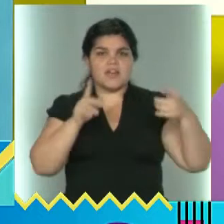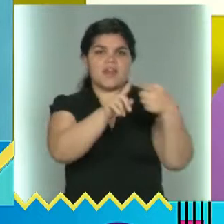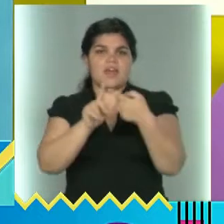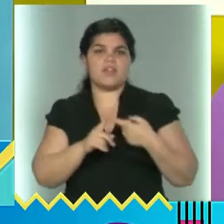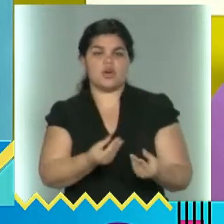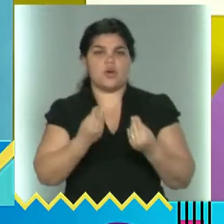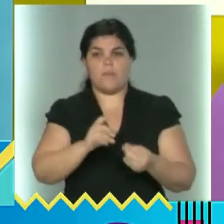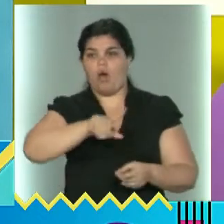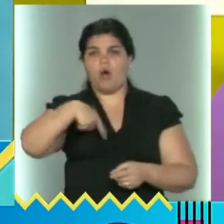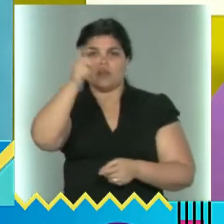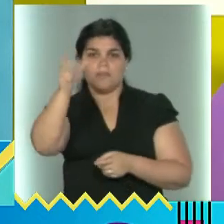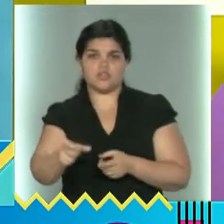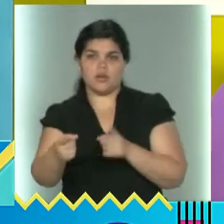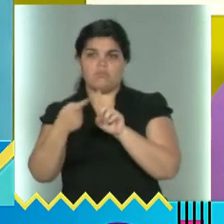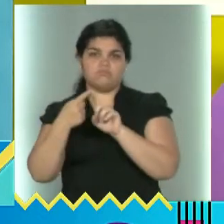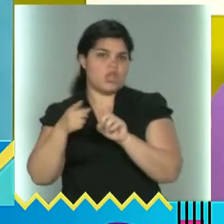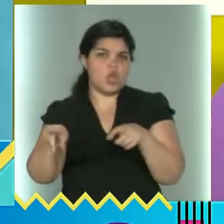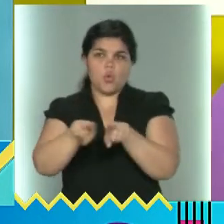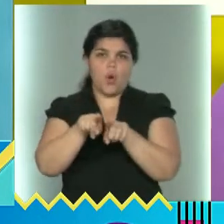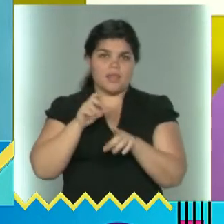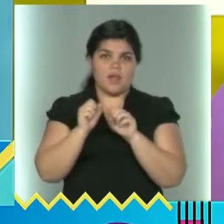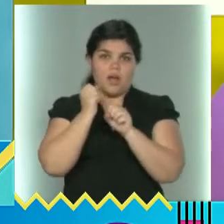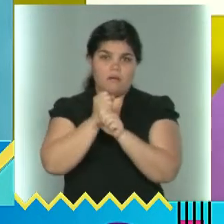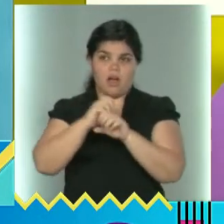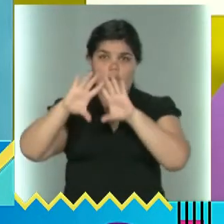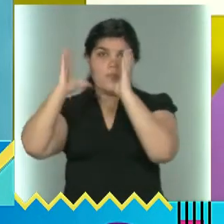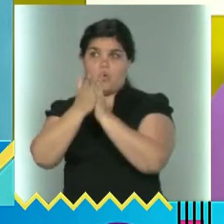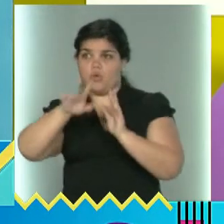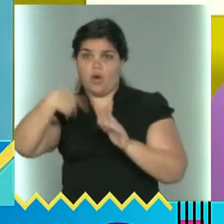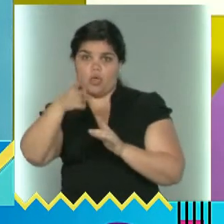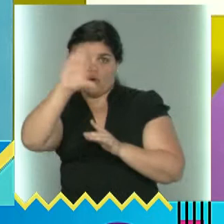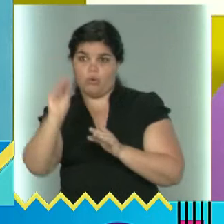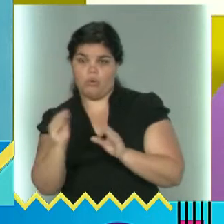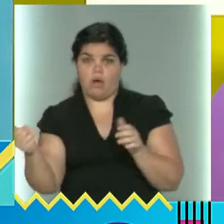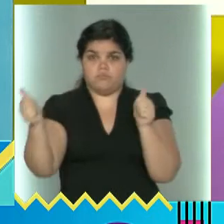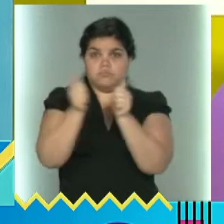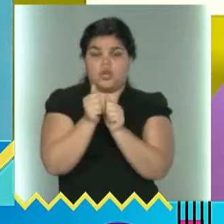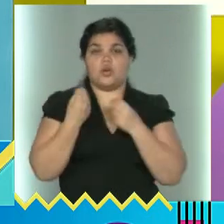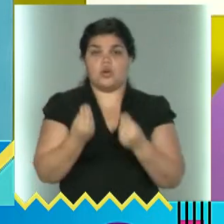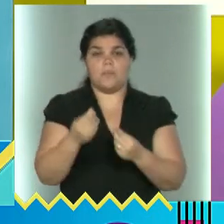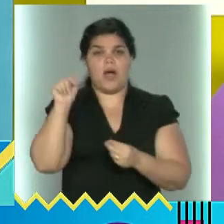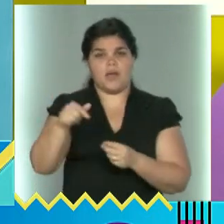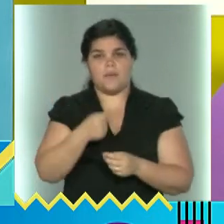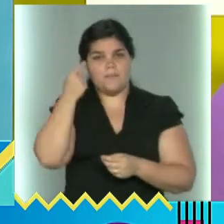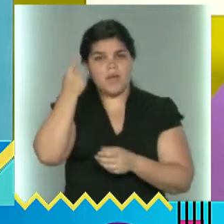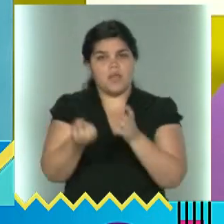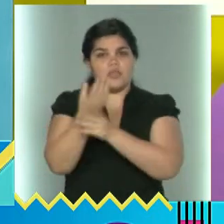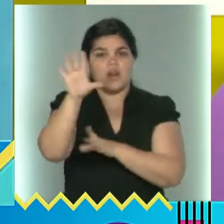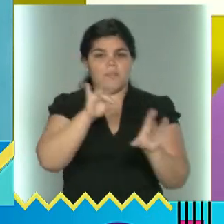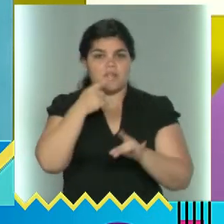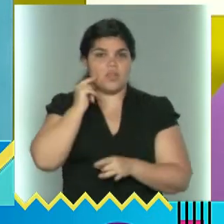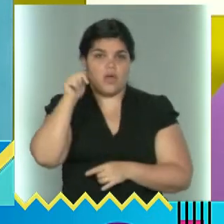me comunico con otras personas que estén haciendo lo mismo en otras partes del mundo. Eso le vamos a preguntar también a nuestros inventores, a nuestros invitados del